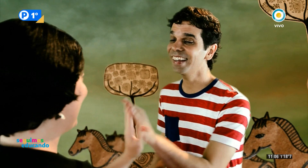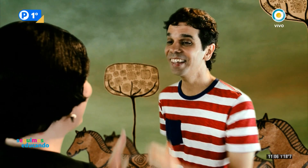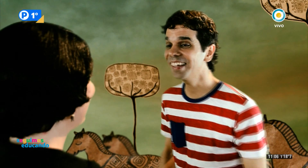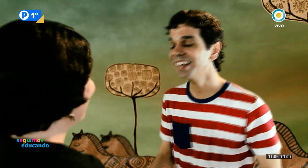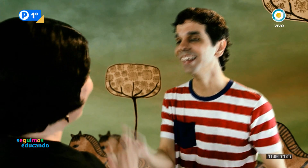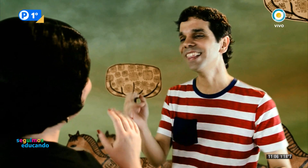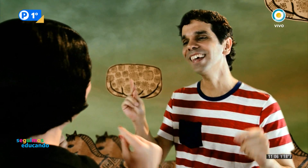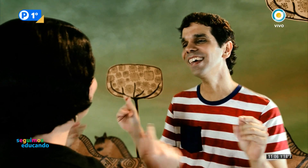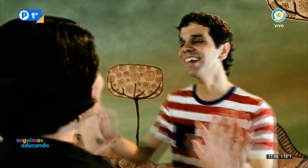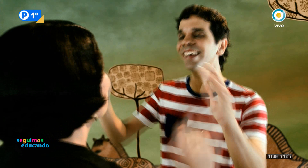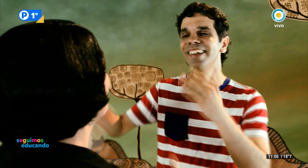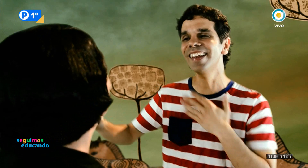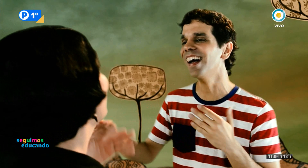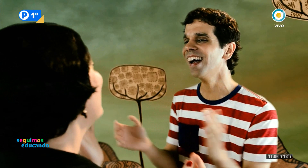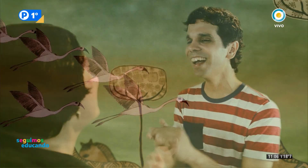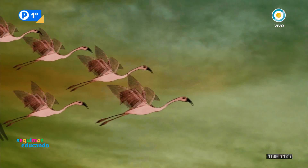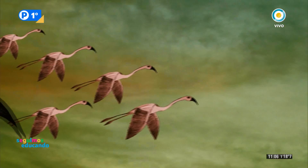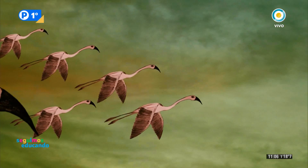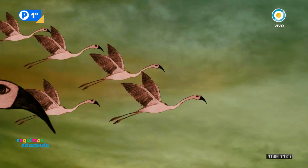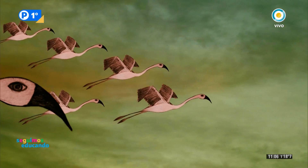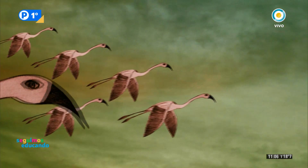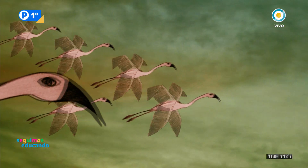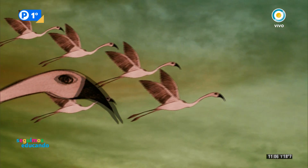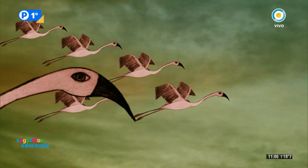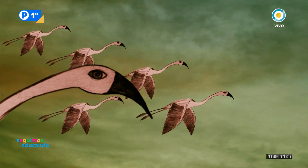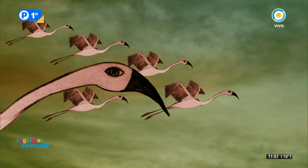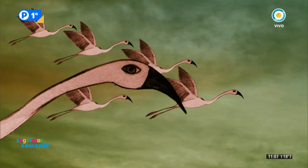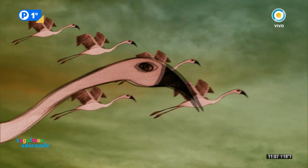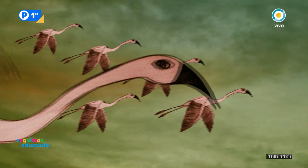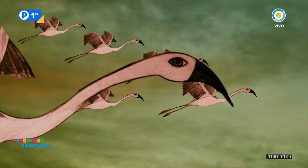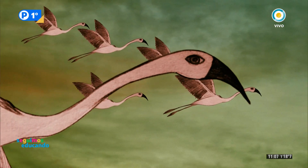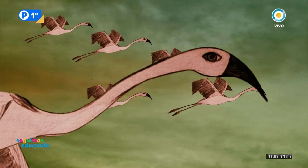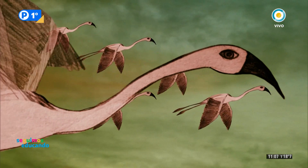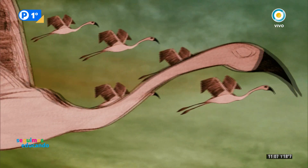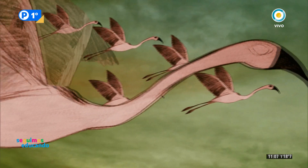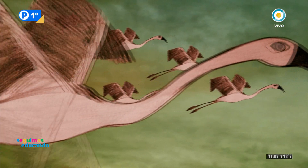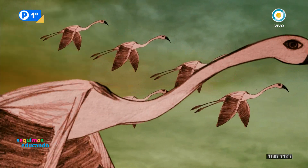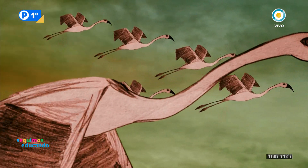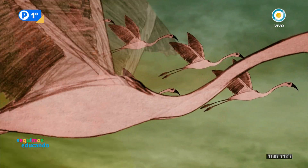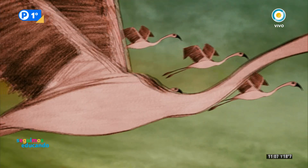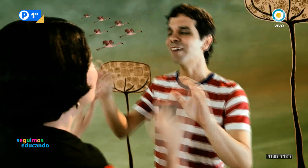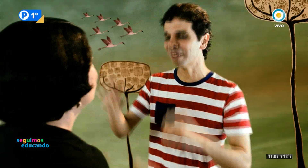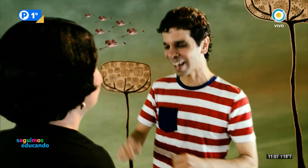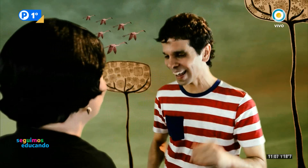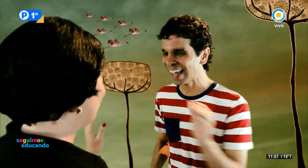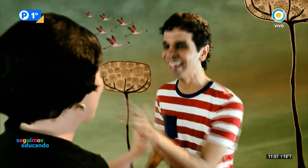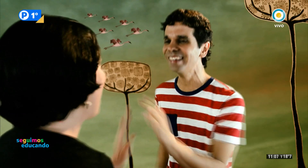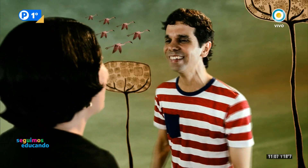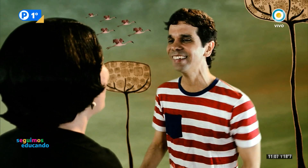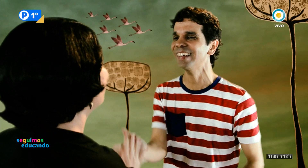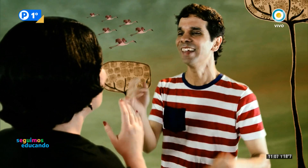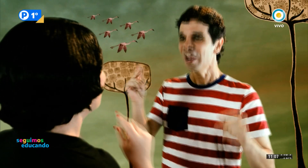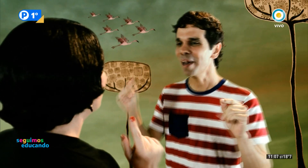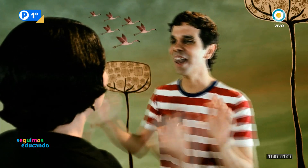Carretera del regreso, que sea de doble vía, para ir y